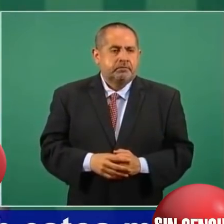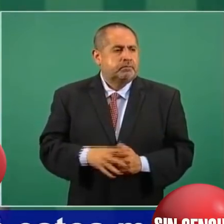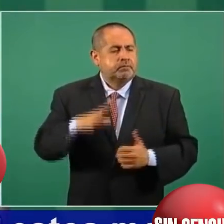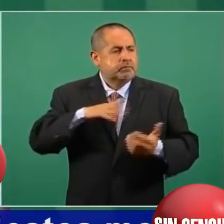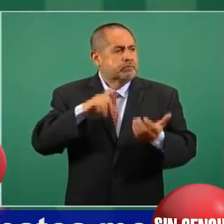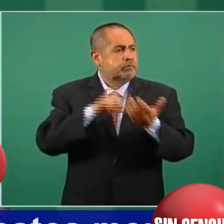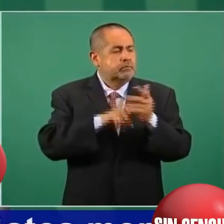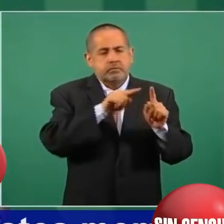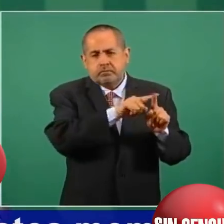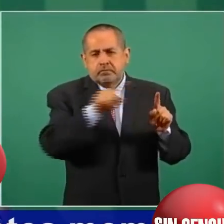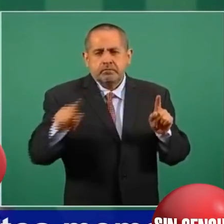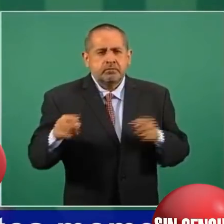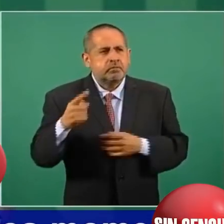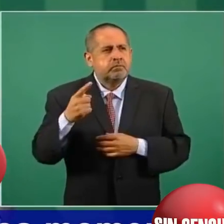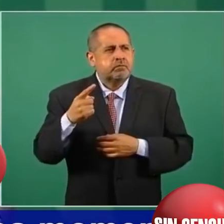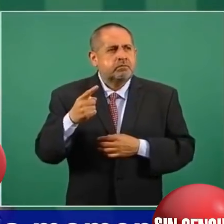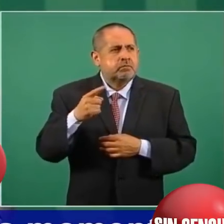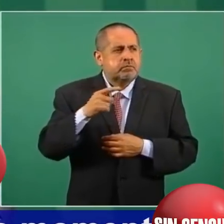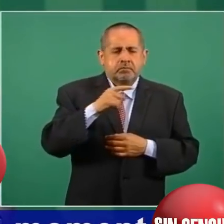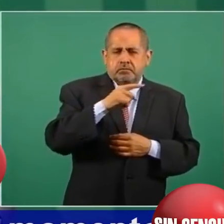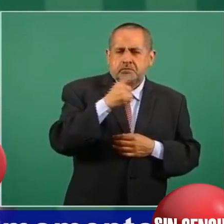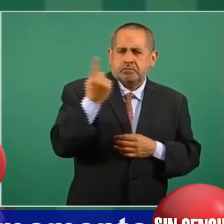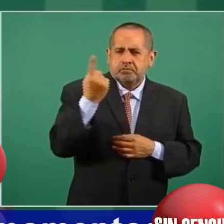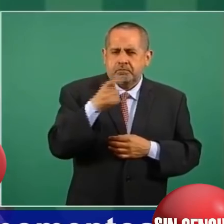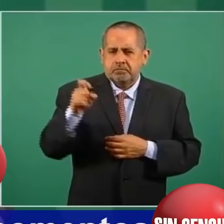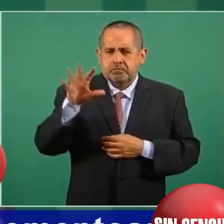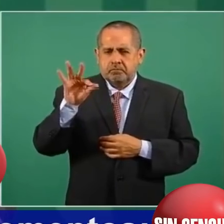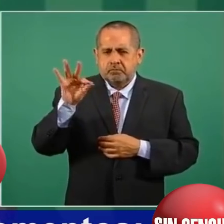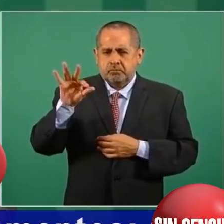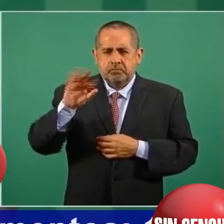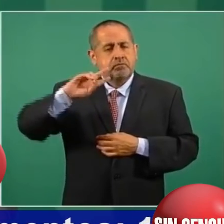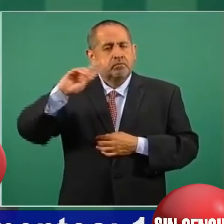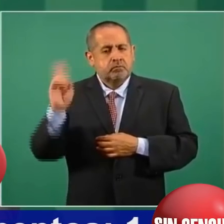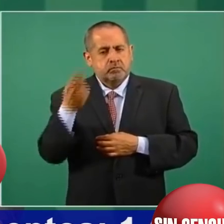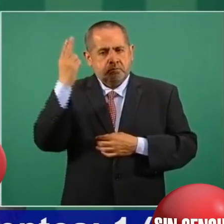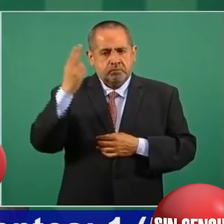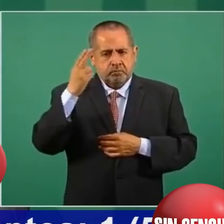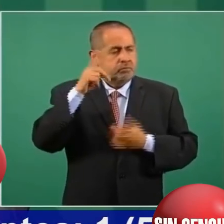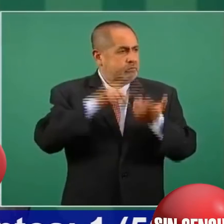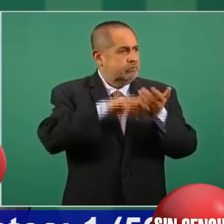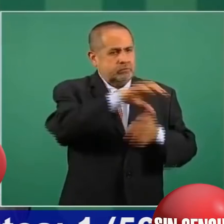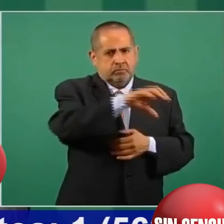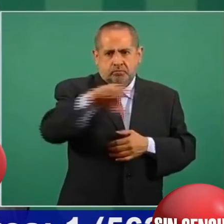Tenemos 140 universidades públicas nuevas